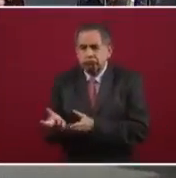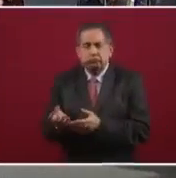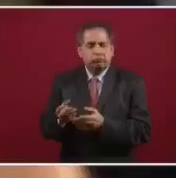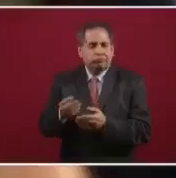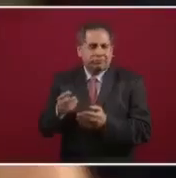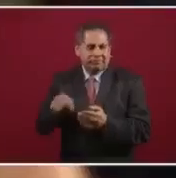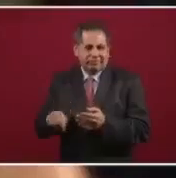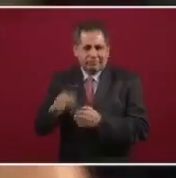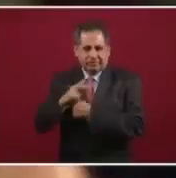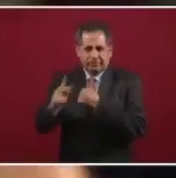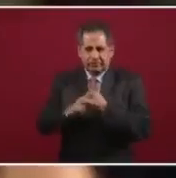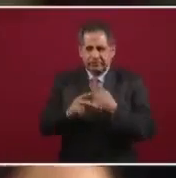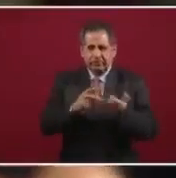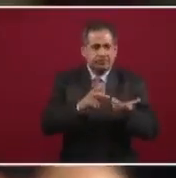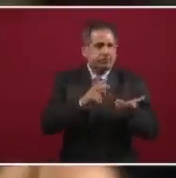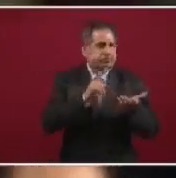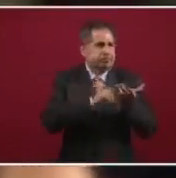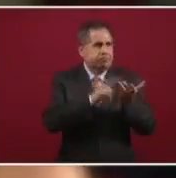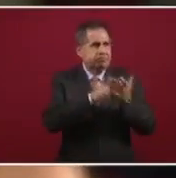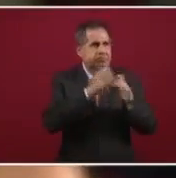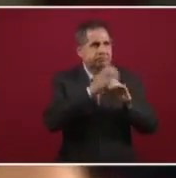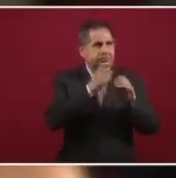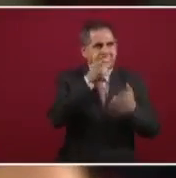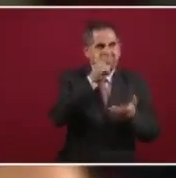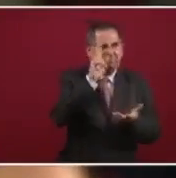mercancía subvaluada, incluso por